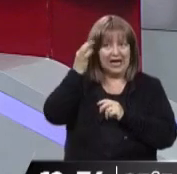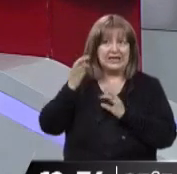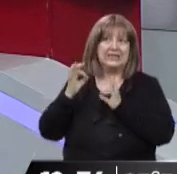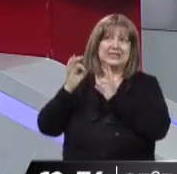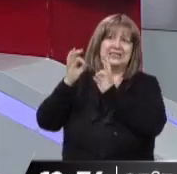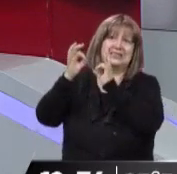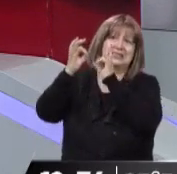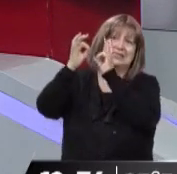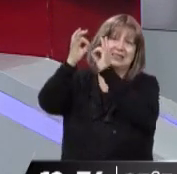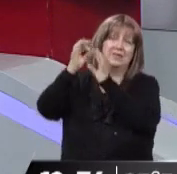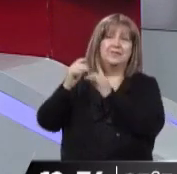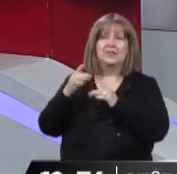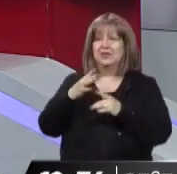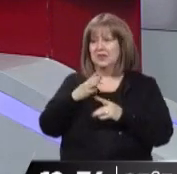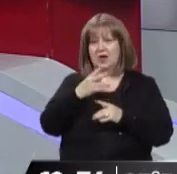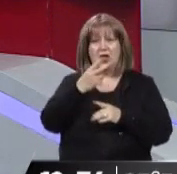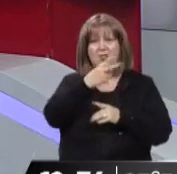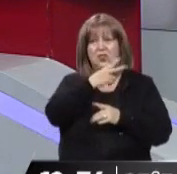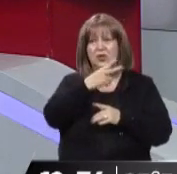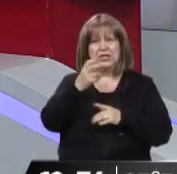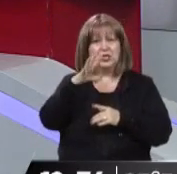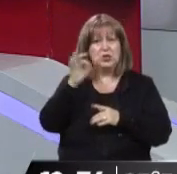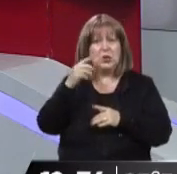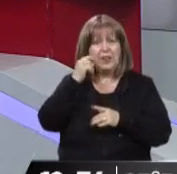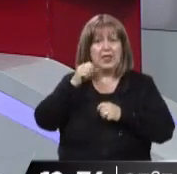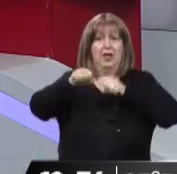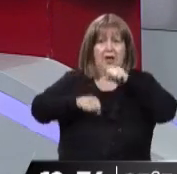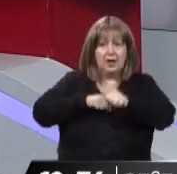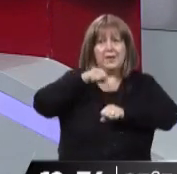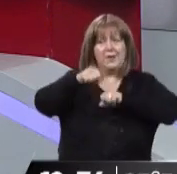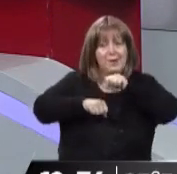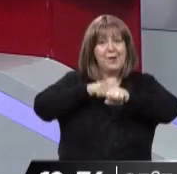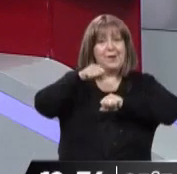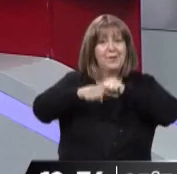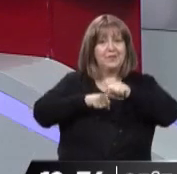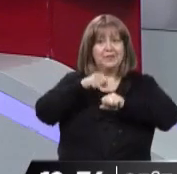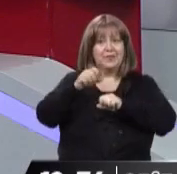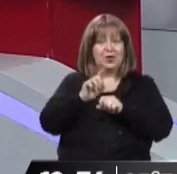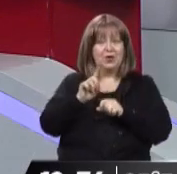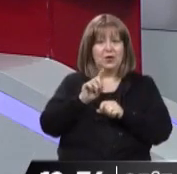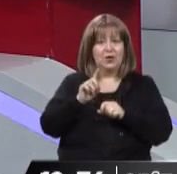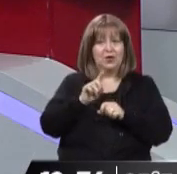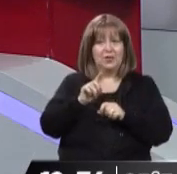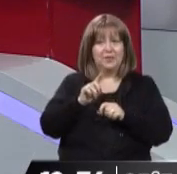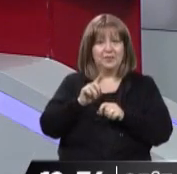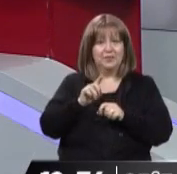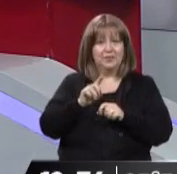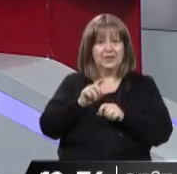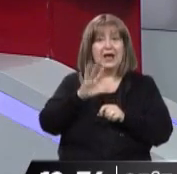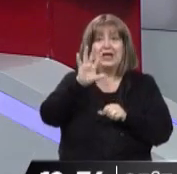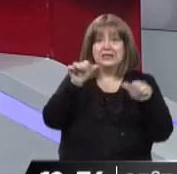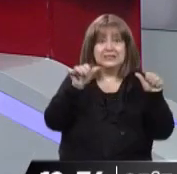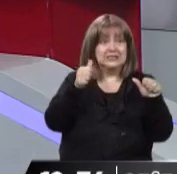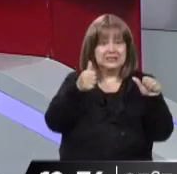Qatar en bicicleta. ¿Cuántos días dijo? Como 250 días pedaleando. No, 250 me excedí yo. Pero